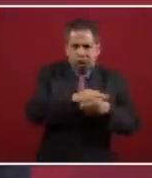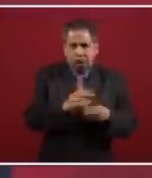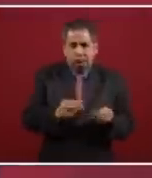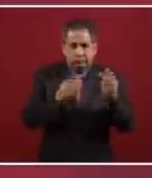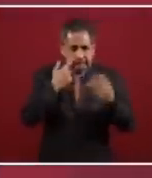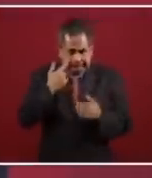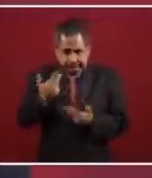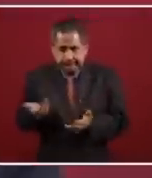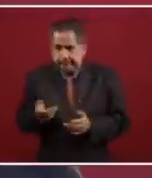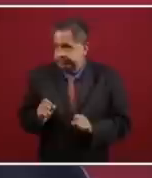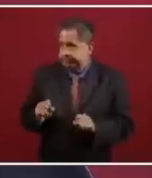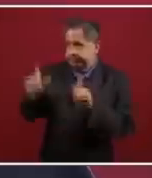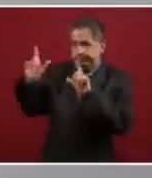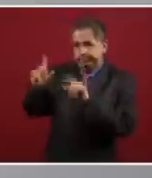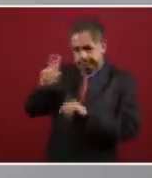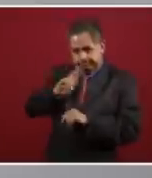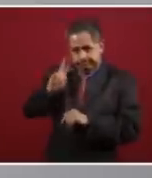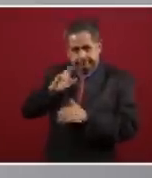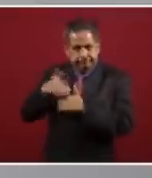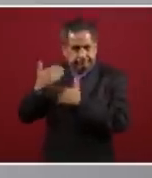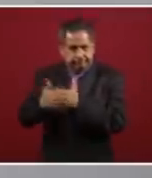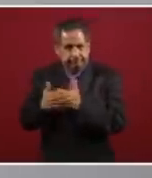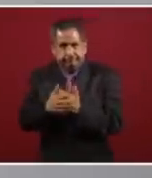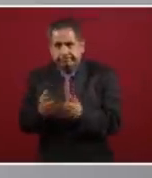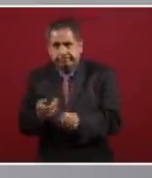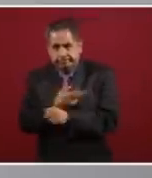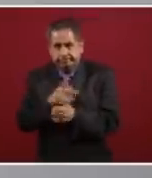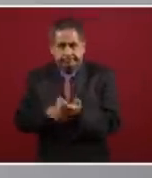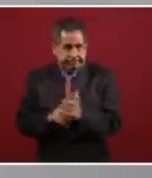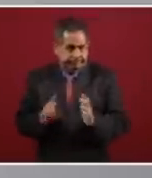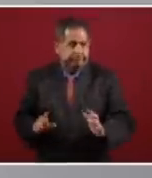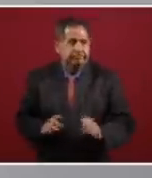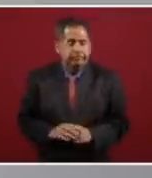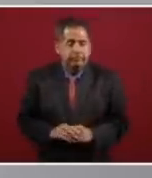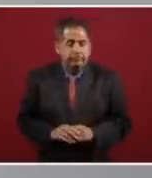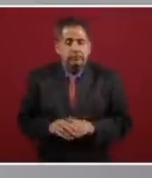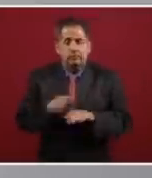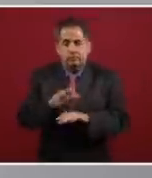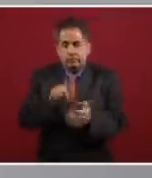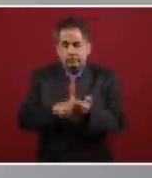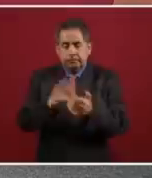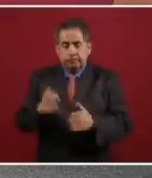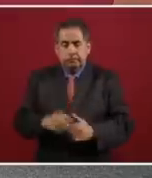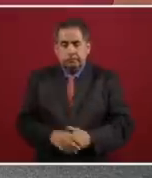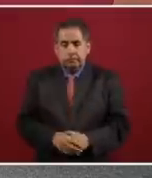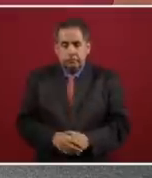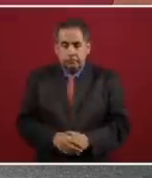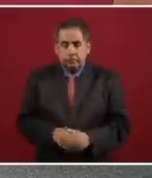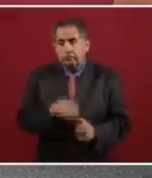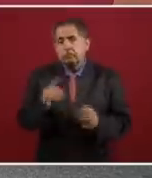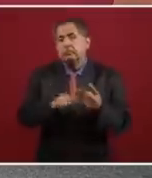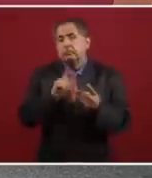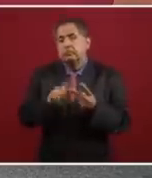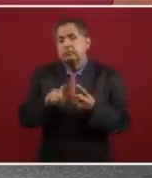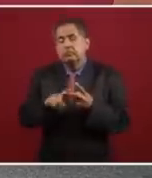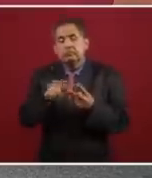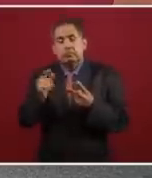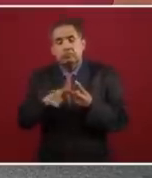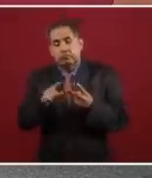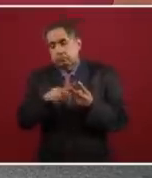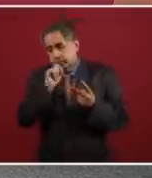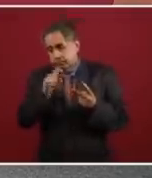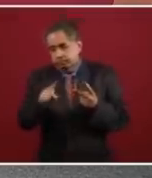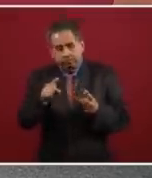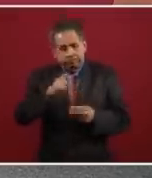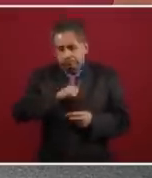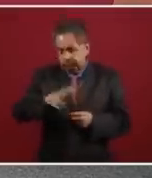Bueno, vamos a ver qué ha sucedido en cuanto a eso. Y lo otro, que tampoco